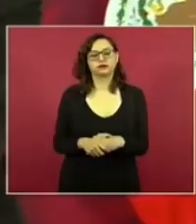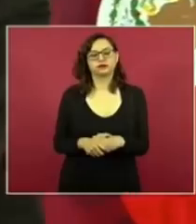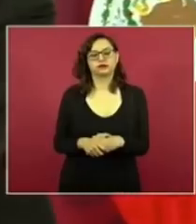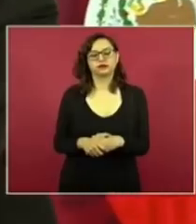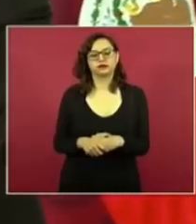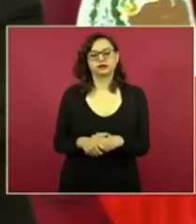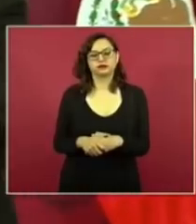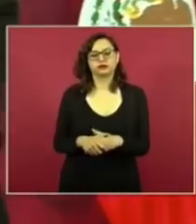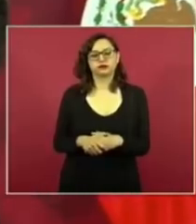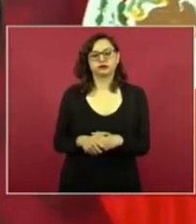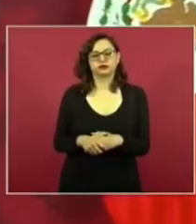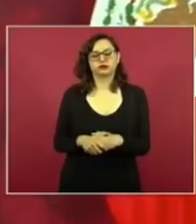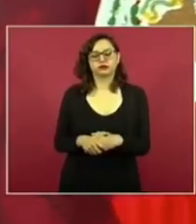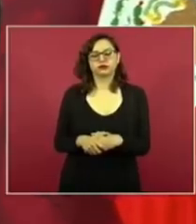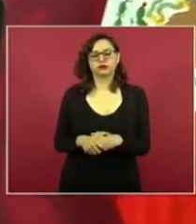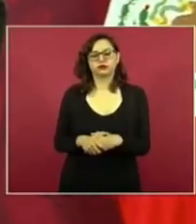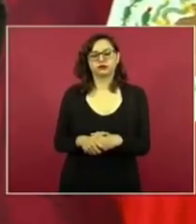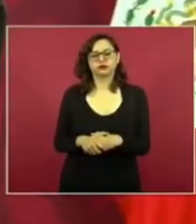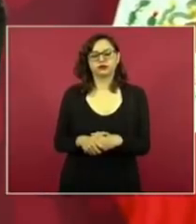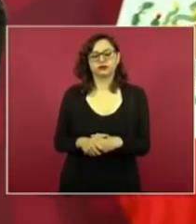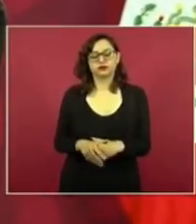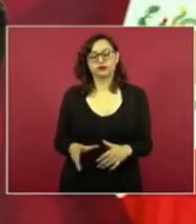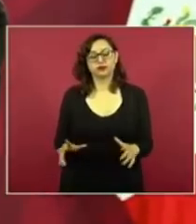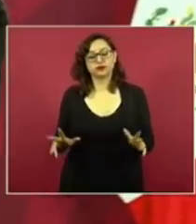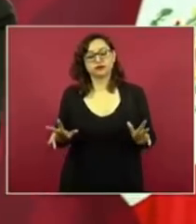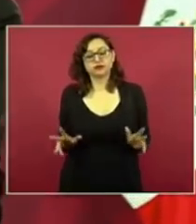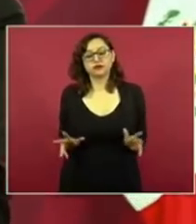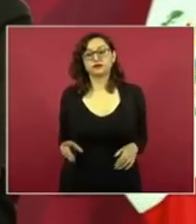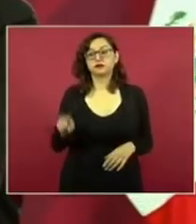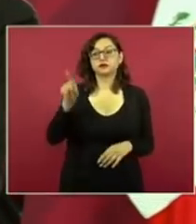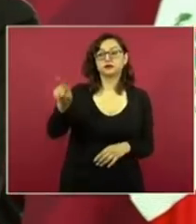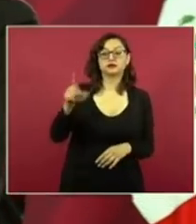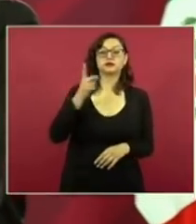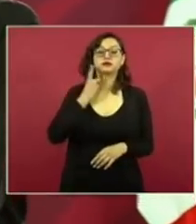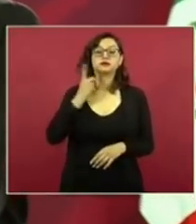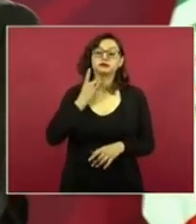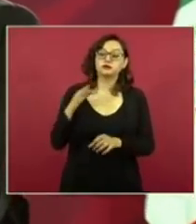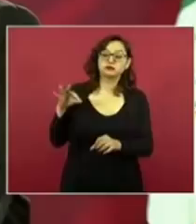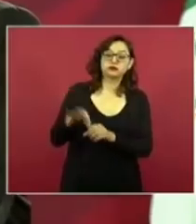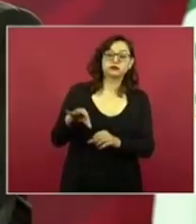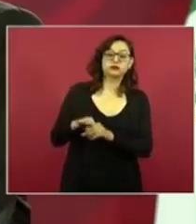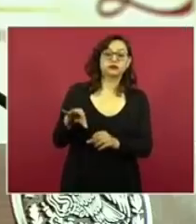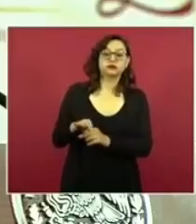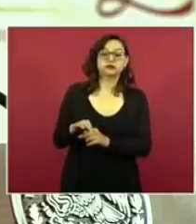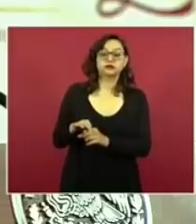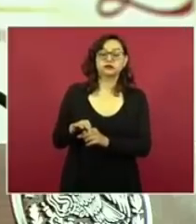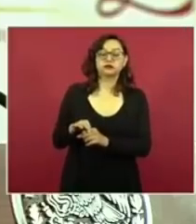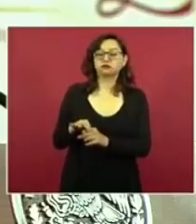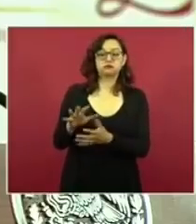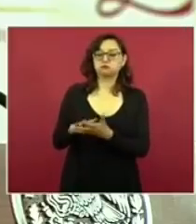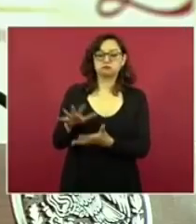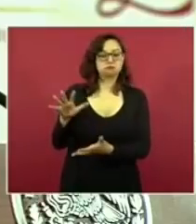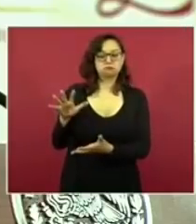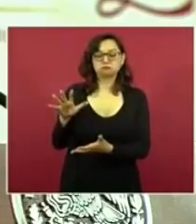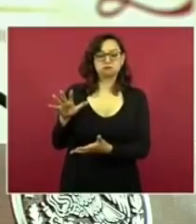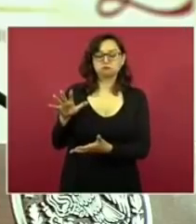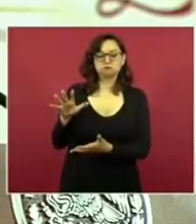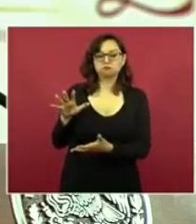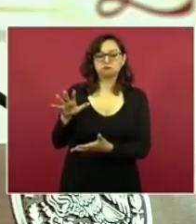si no se tiene mayoría y